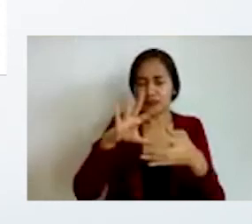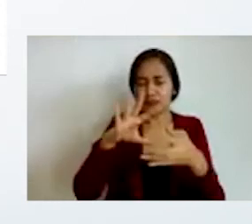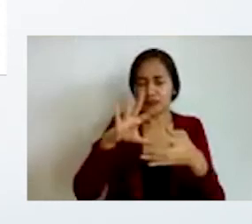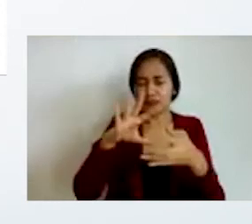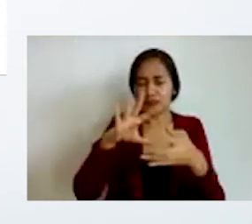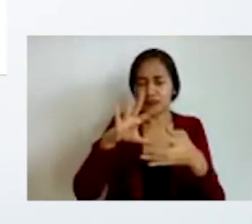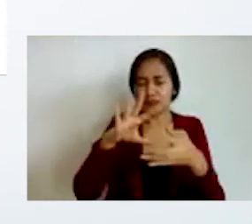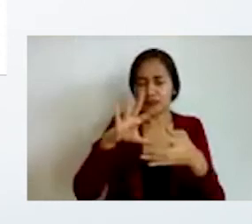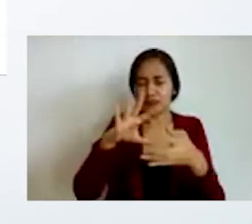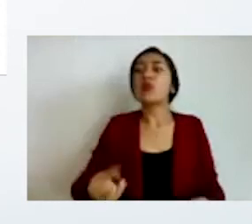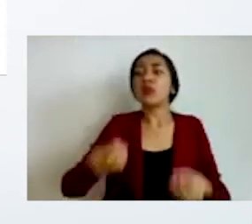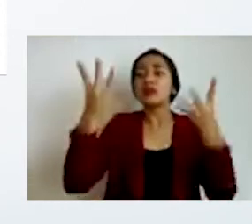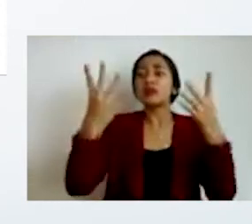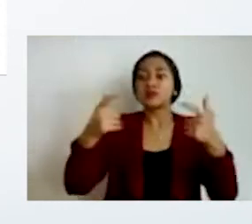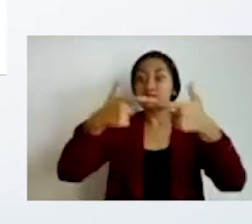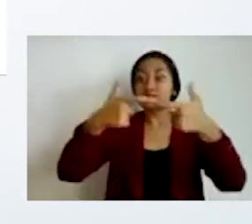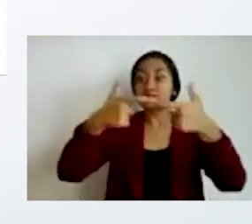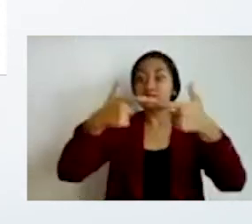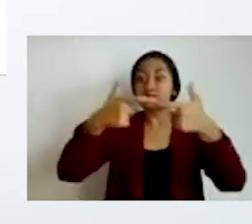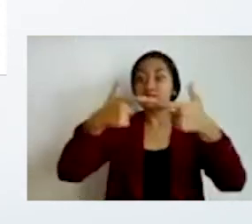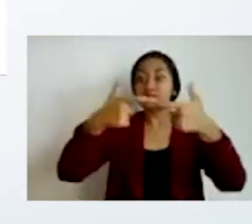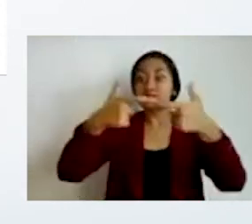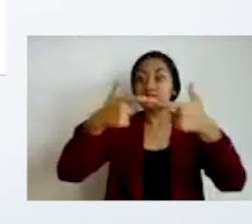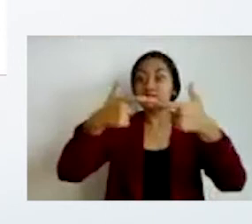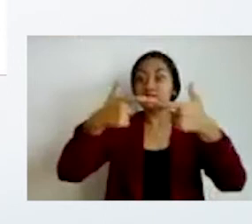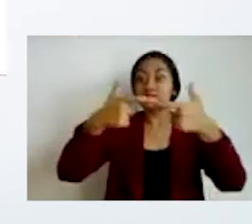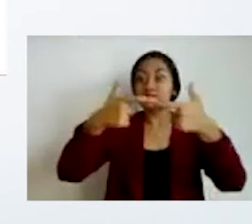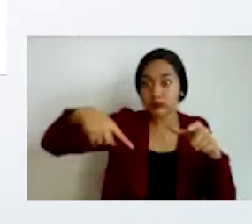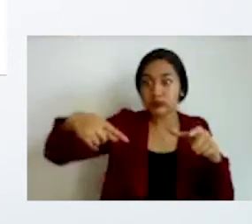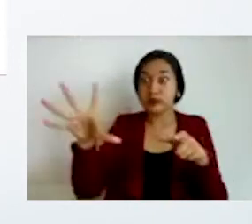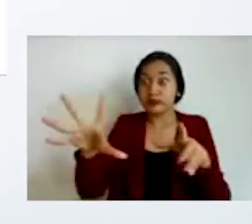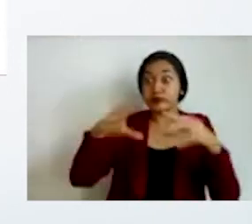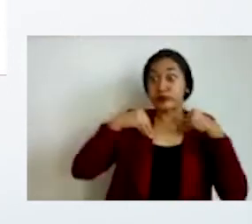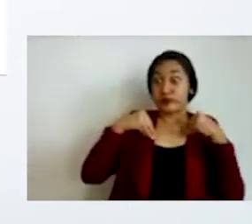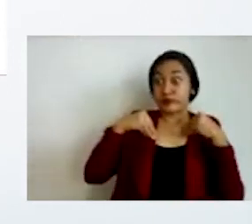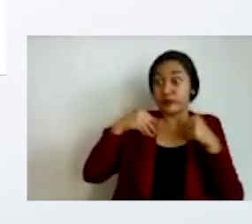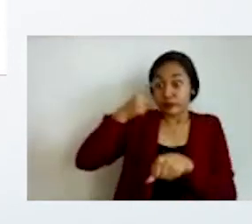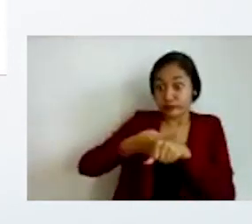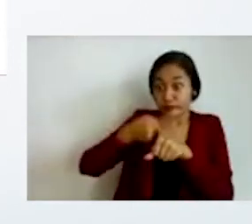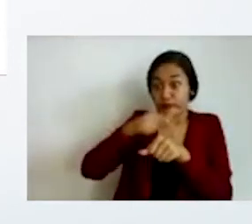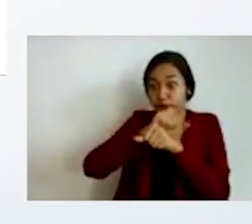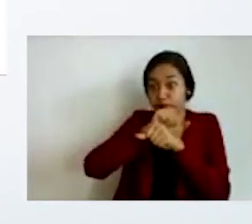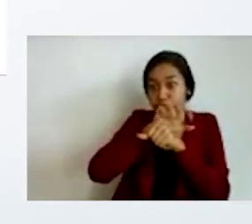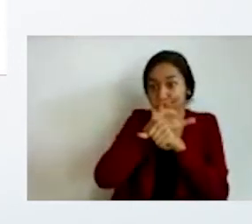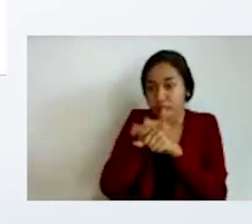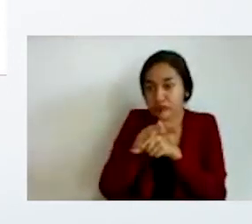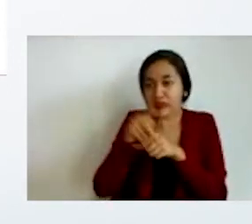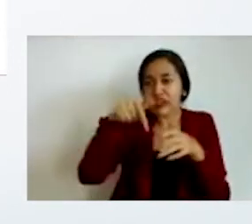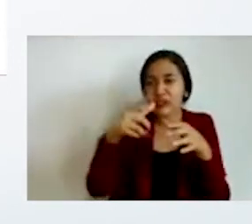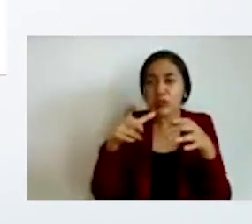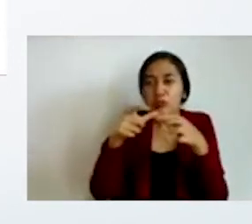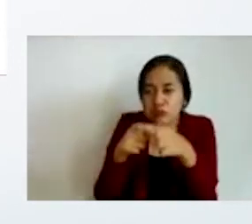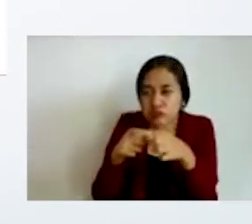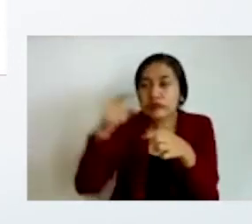de las personas que son afectadas, contagiados y eventualmente enfermos, pero que no avanzan, y